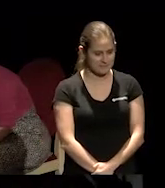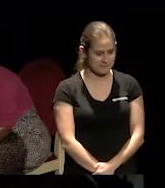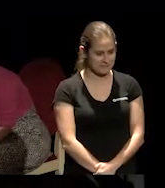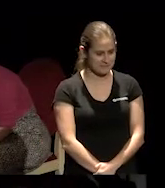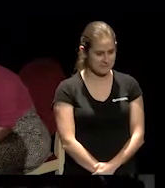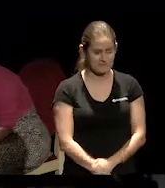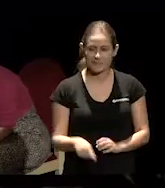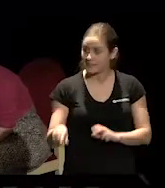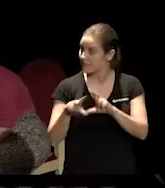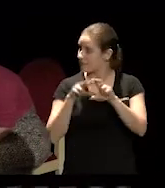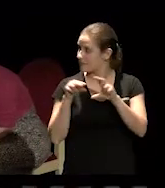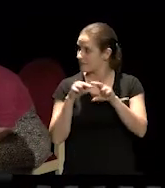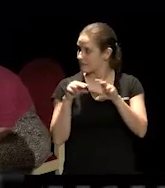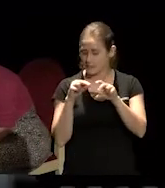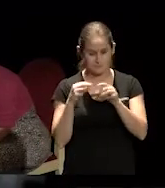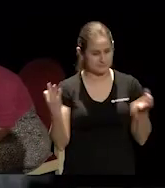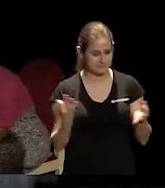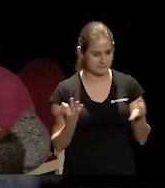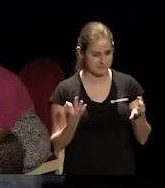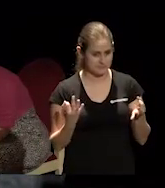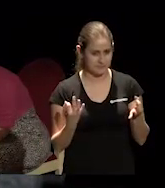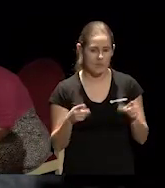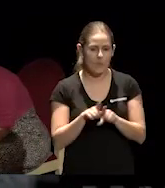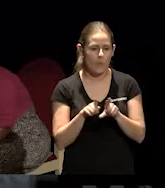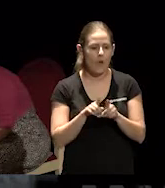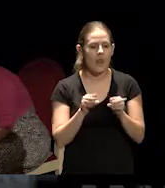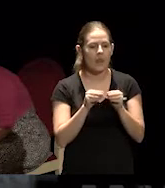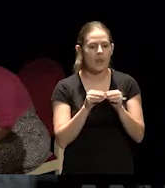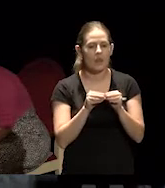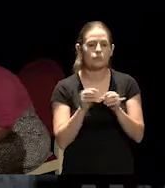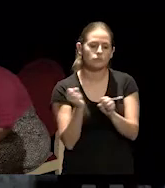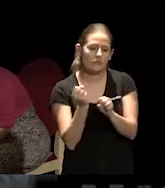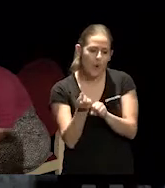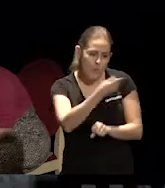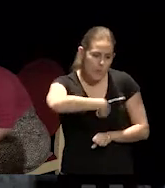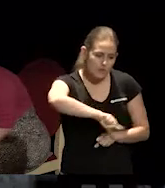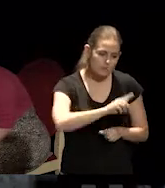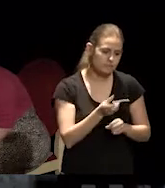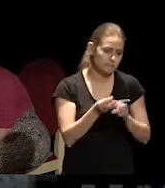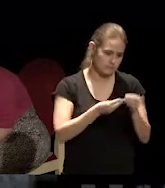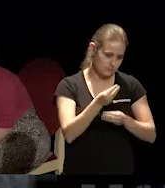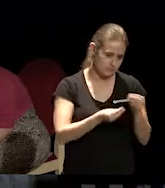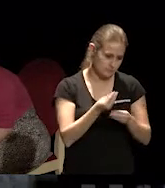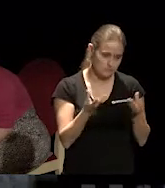Este vídeo forma parte de un docu que estamos haciendo, grabado por nosotros mismos y estas cosas.